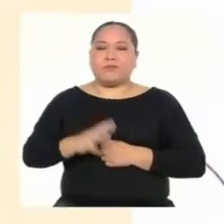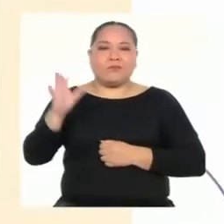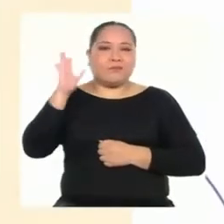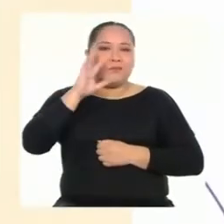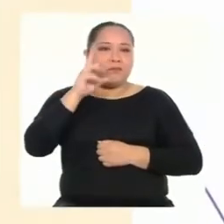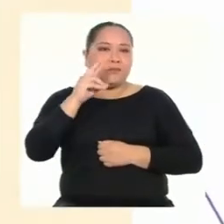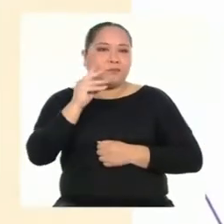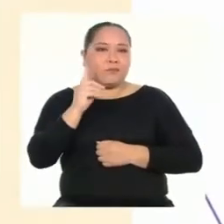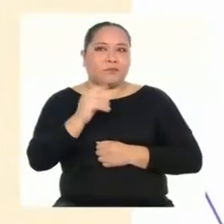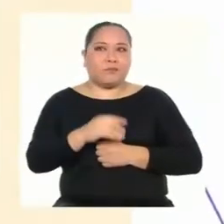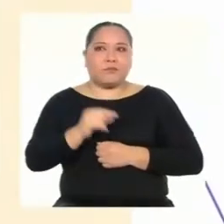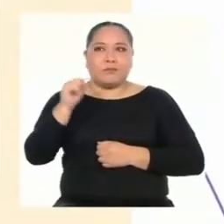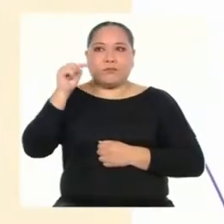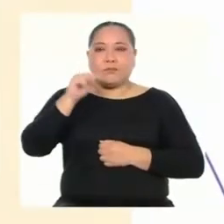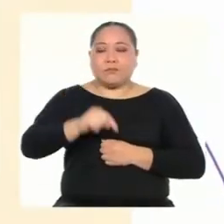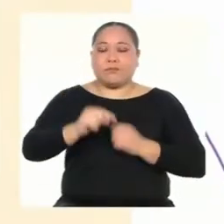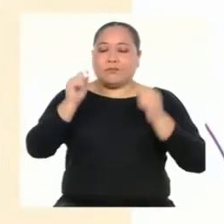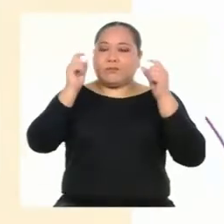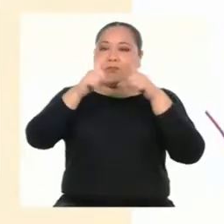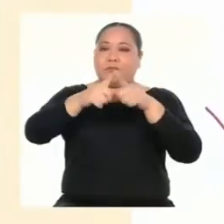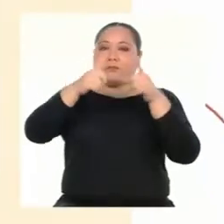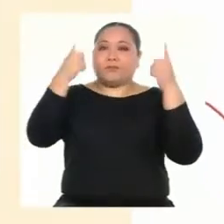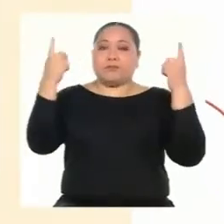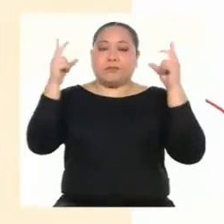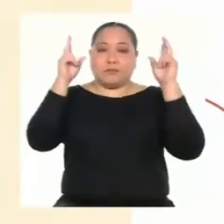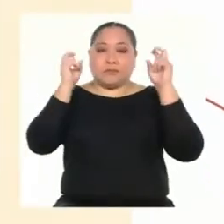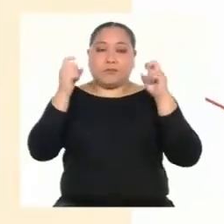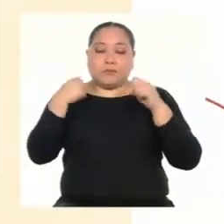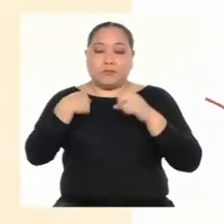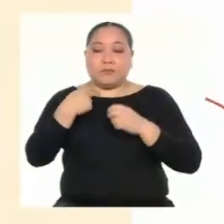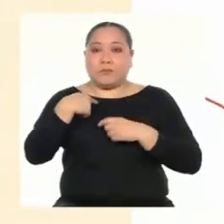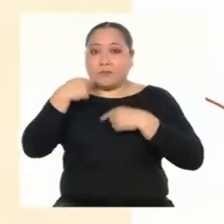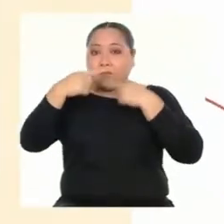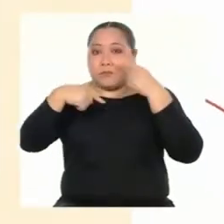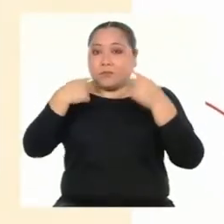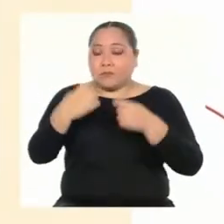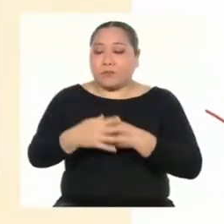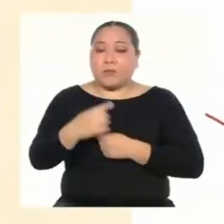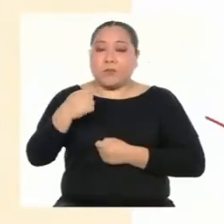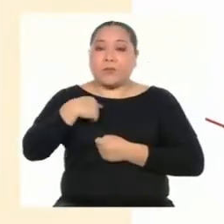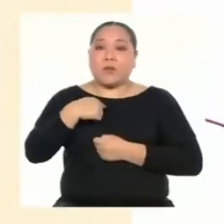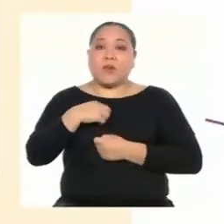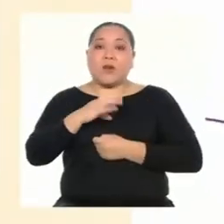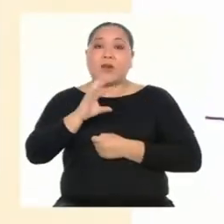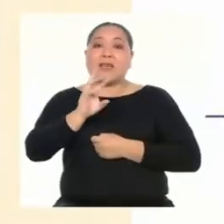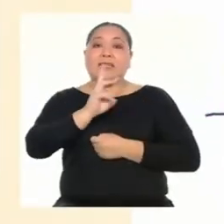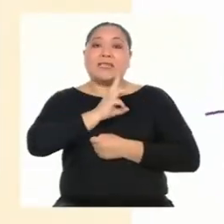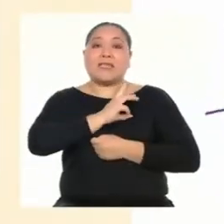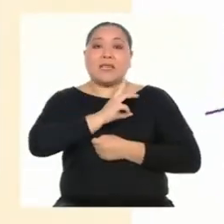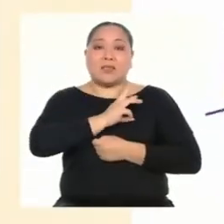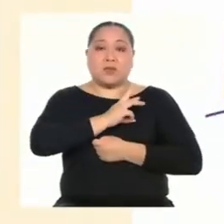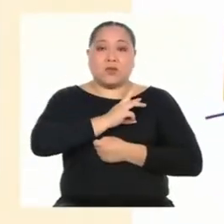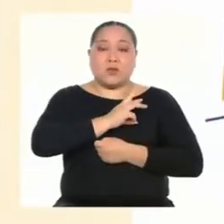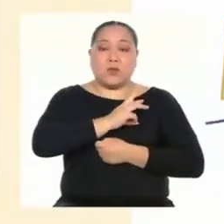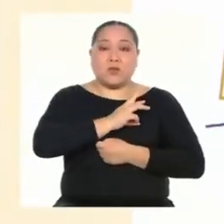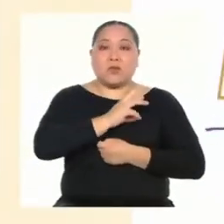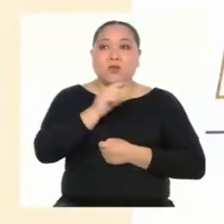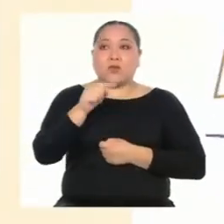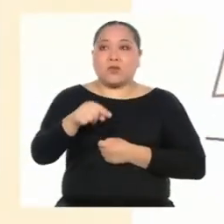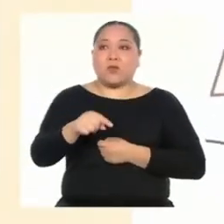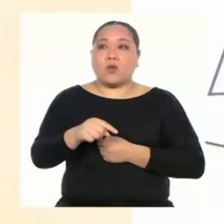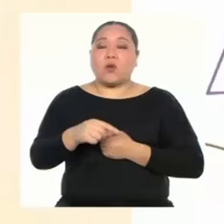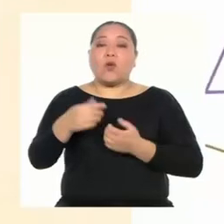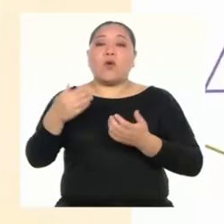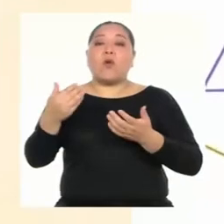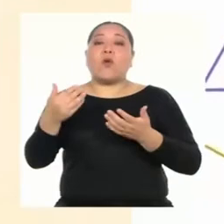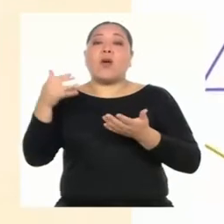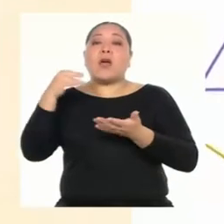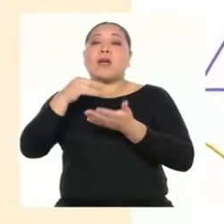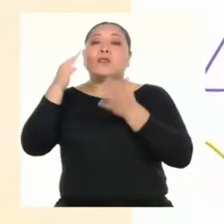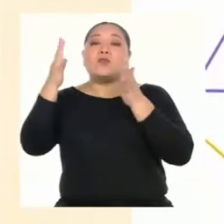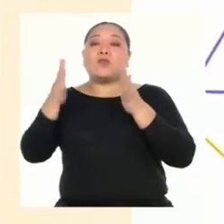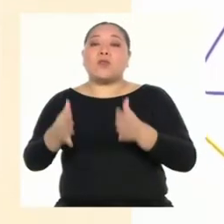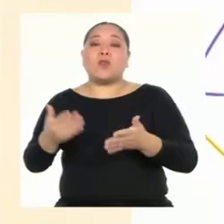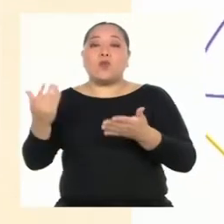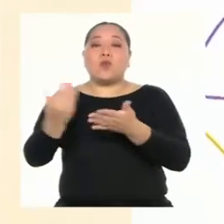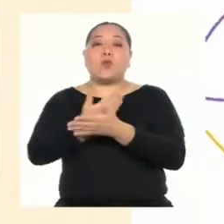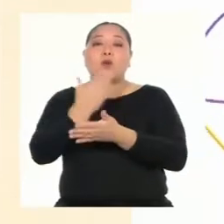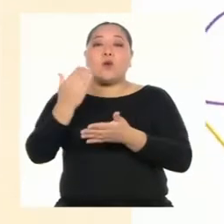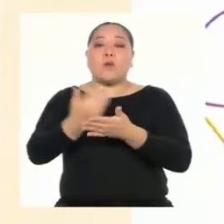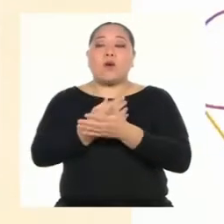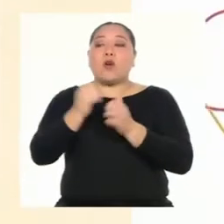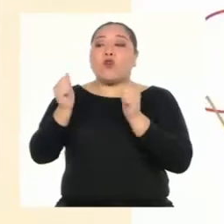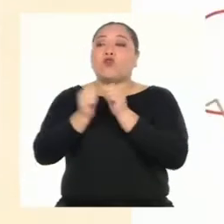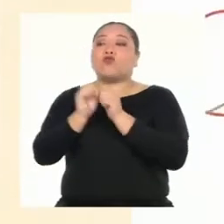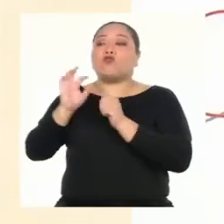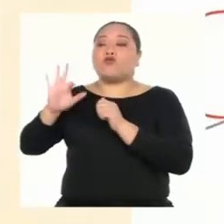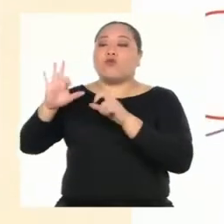tal, Rodrigo? Este es un gran tema. Te cuento que cuando estaba en sexto grado, llegó un estudiante nuevo con su familia. Ellos venían de